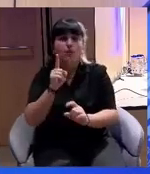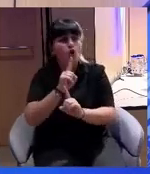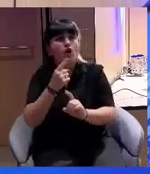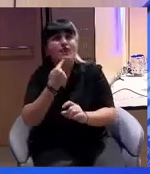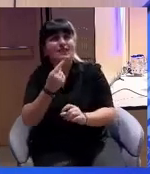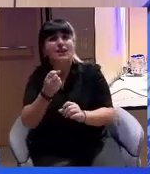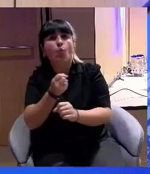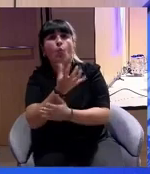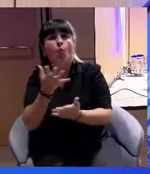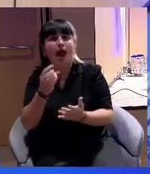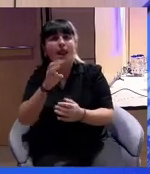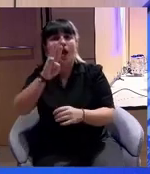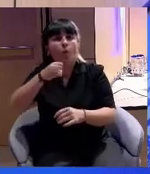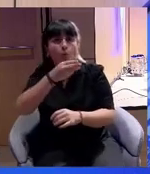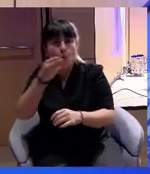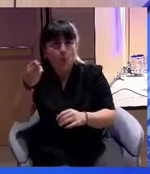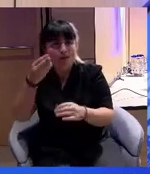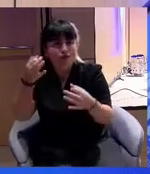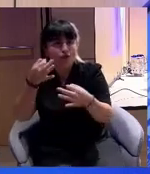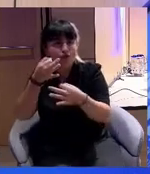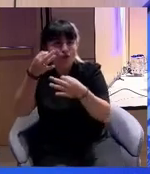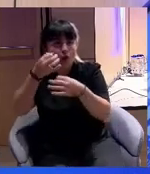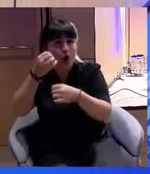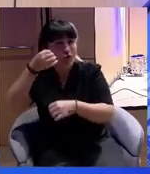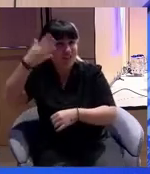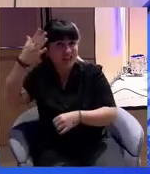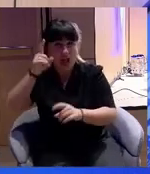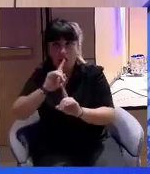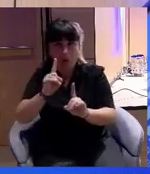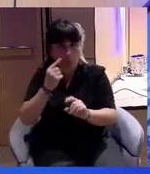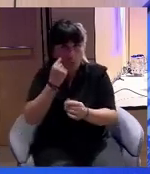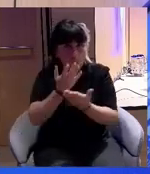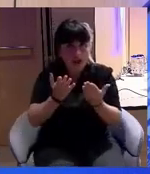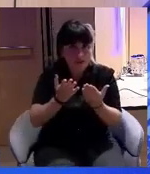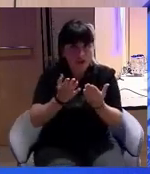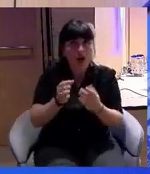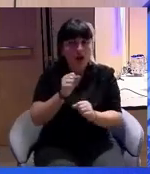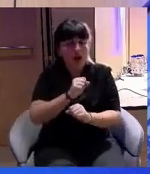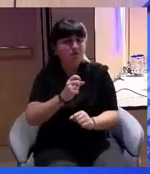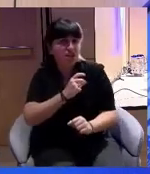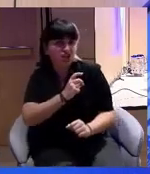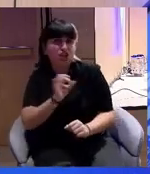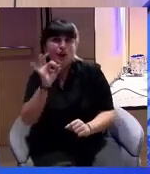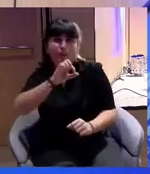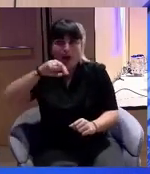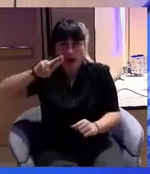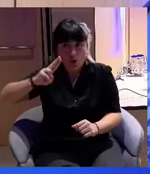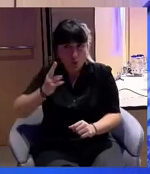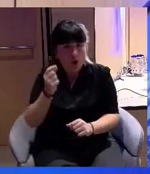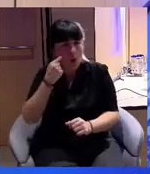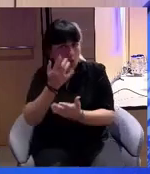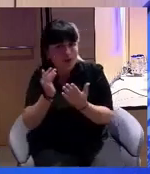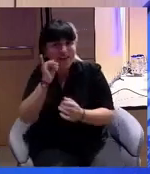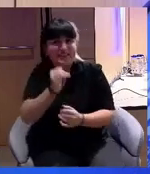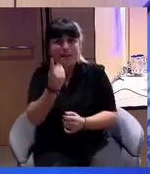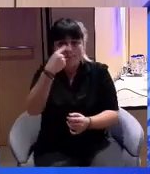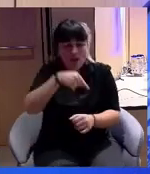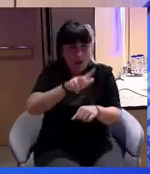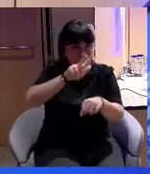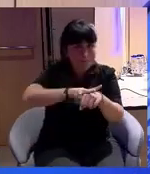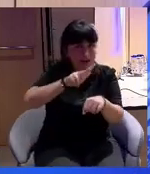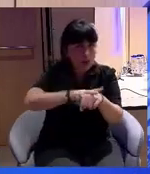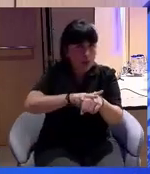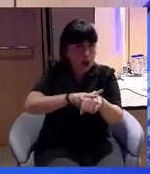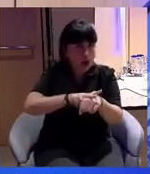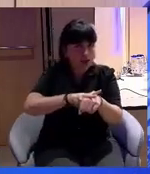que capaz en Chile lo hagan capaz en Argentina lo hagan pero en Paraguay el candidato no declara En qué redes de Qué redes se hace cargo